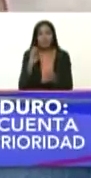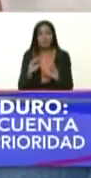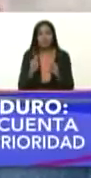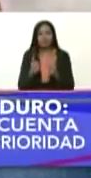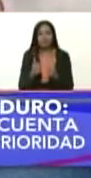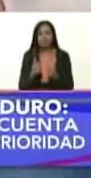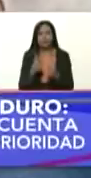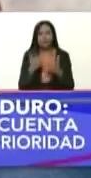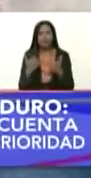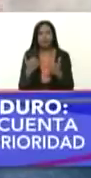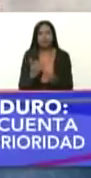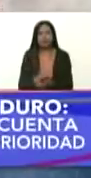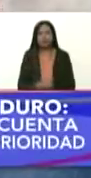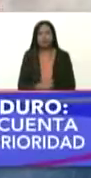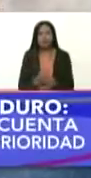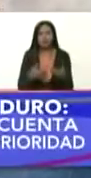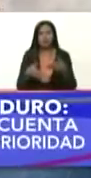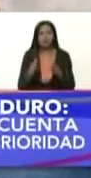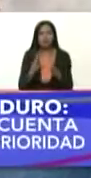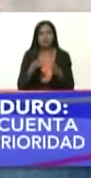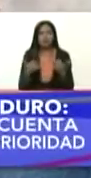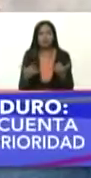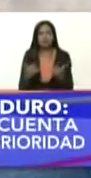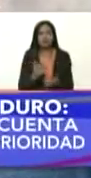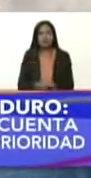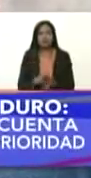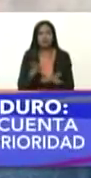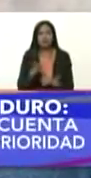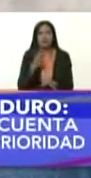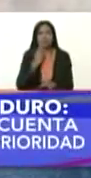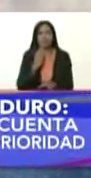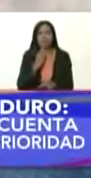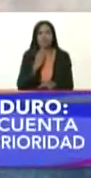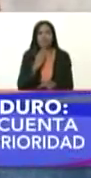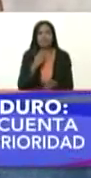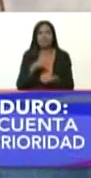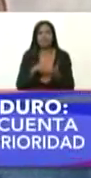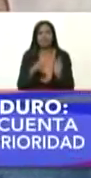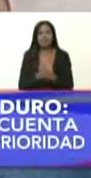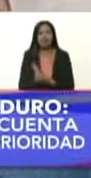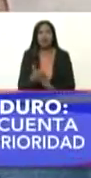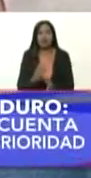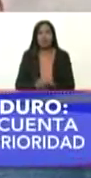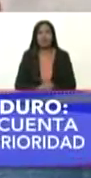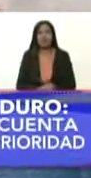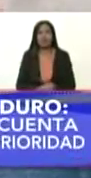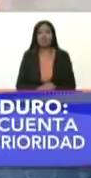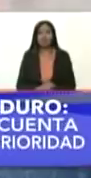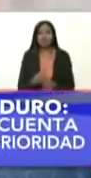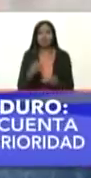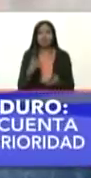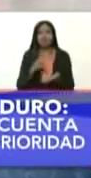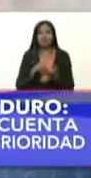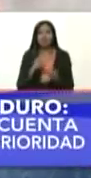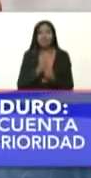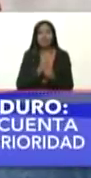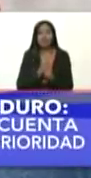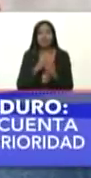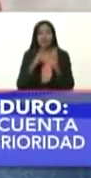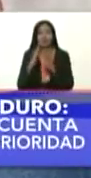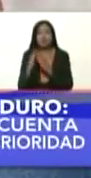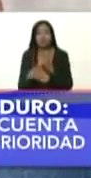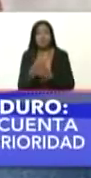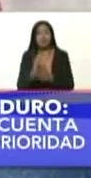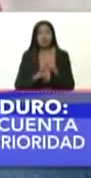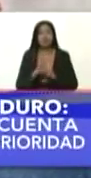ya se empezó a entrar en discusión. Uh-huh. Constructivo, experiencia significativa. Instalaciones de la mesa de trabajo para el seguimiento y control del